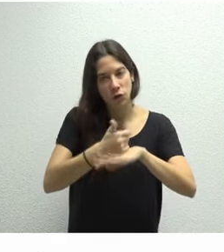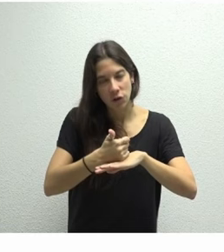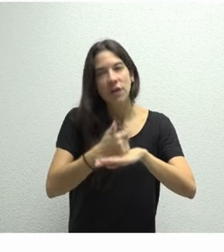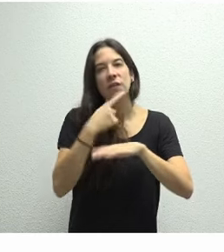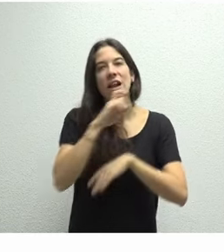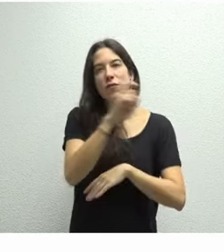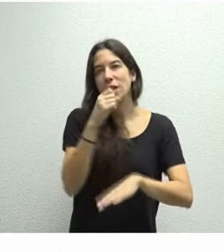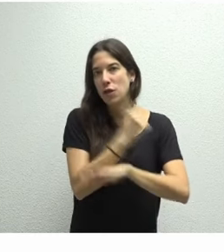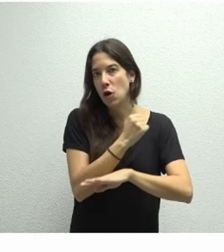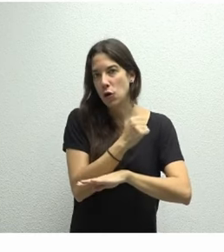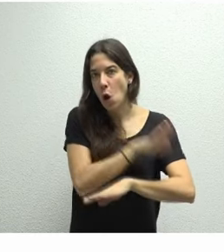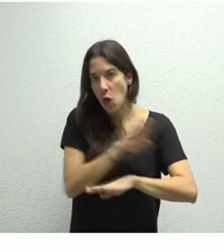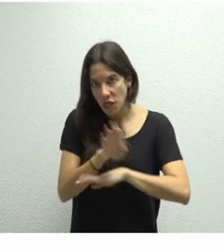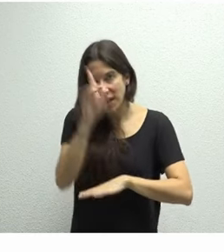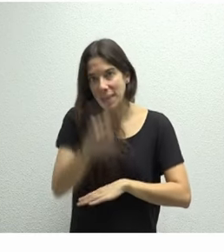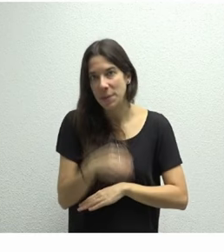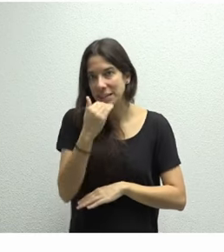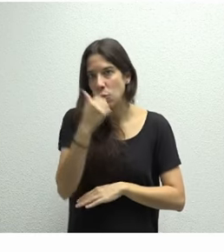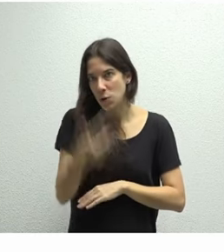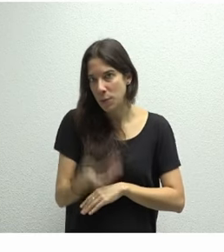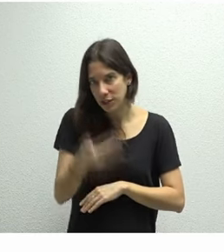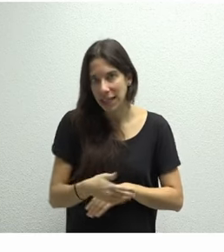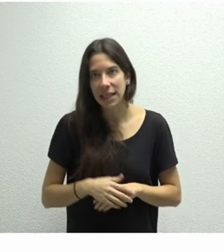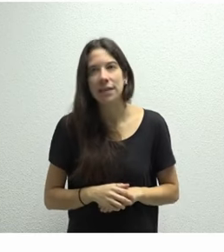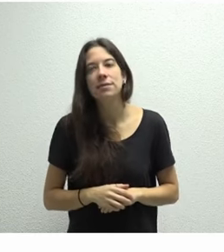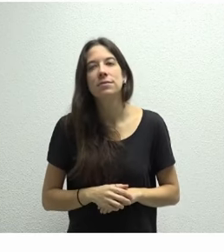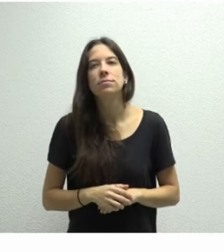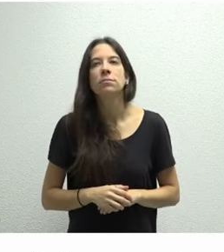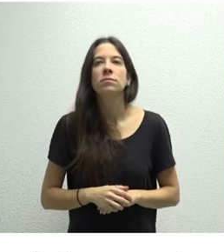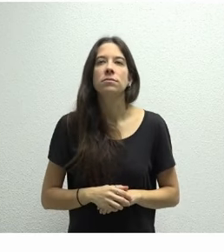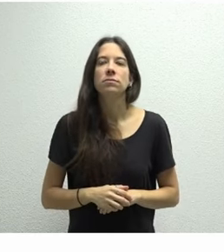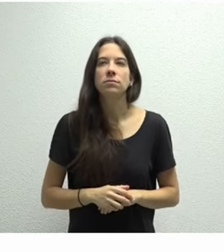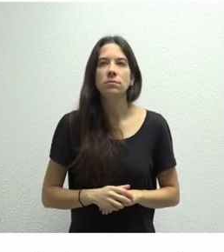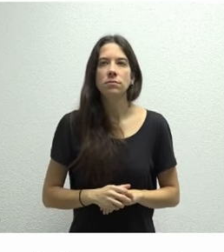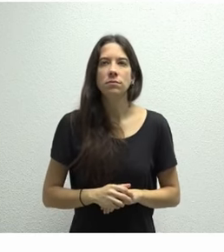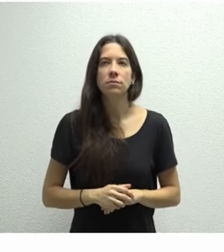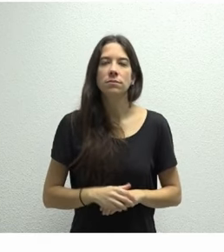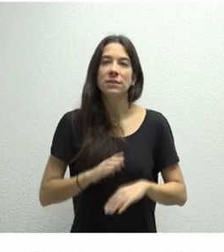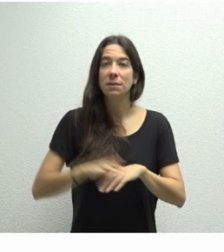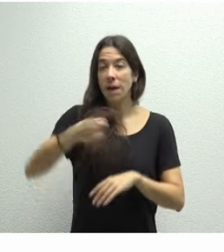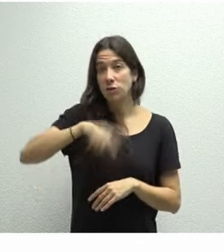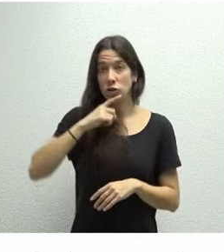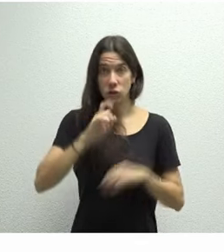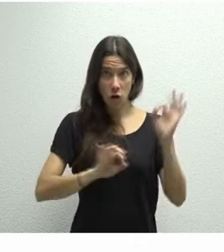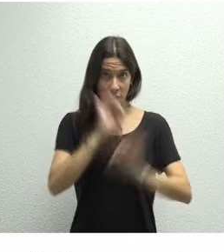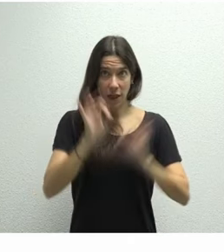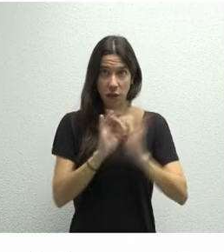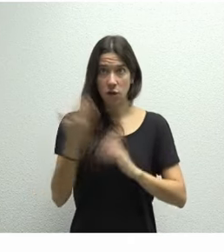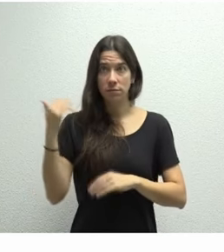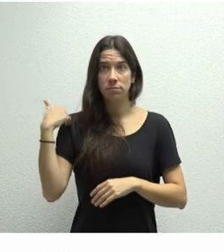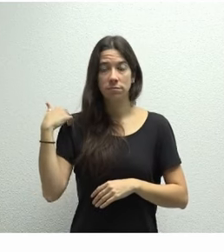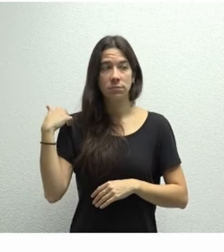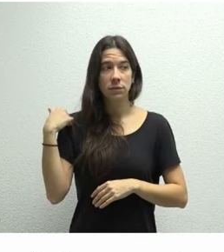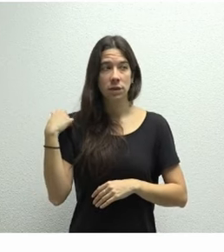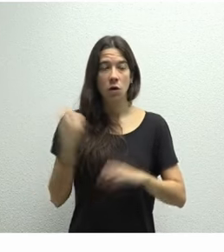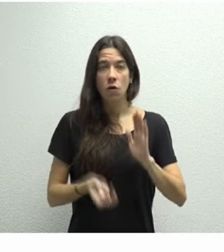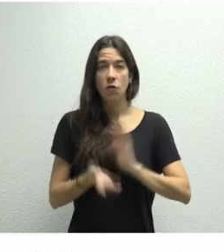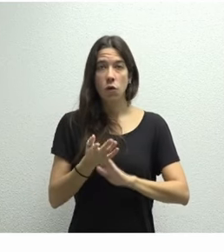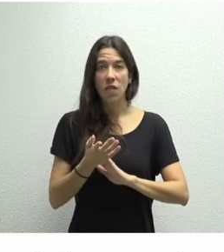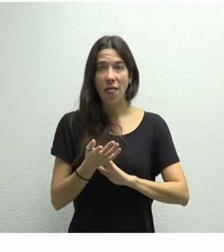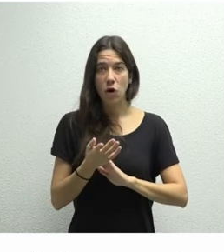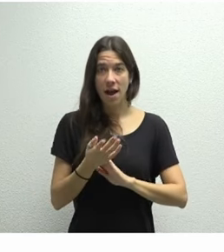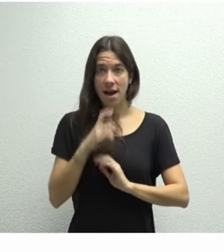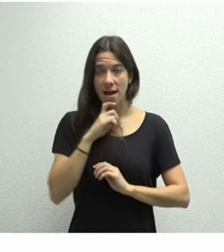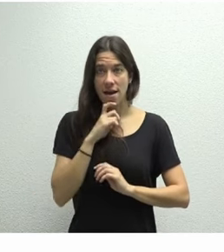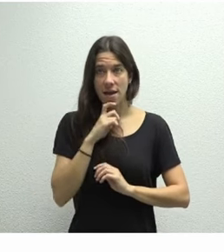importante y es una organización que fue en su día fundadora de